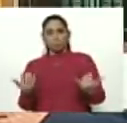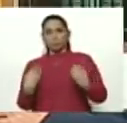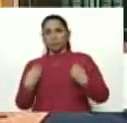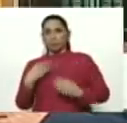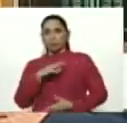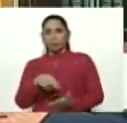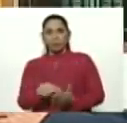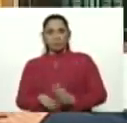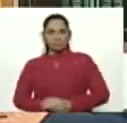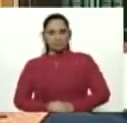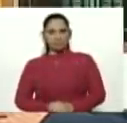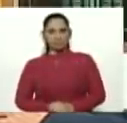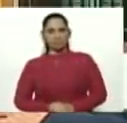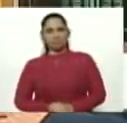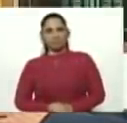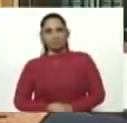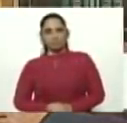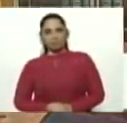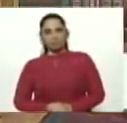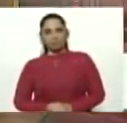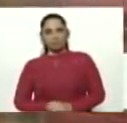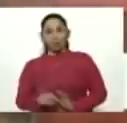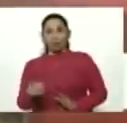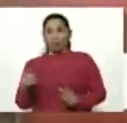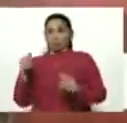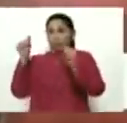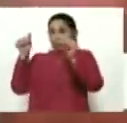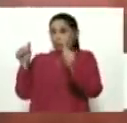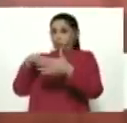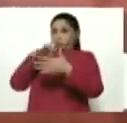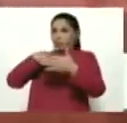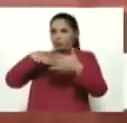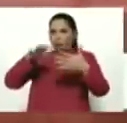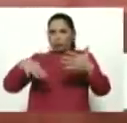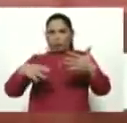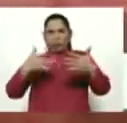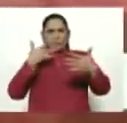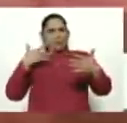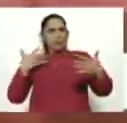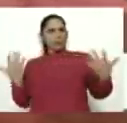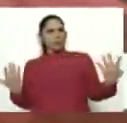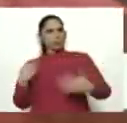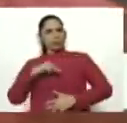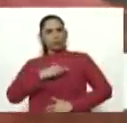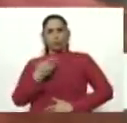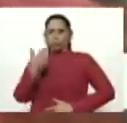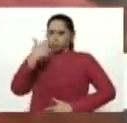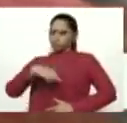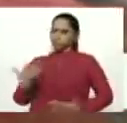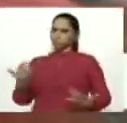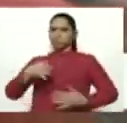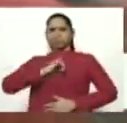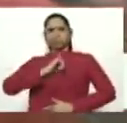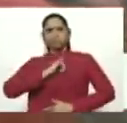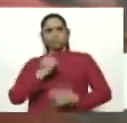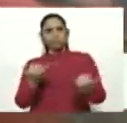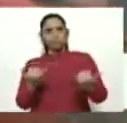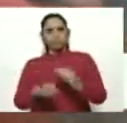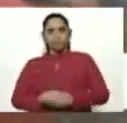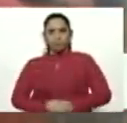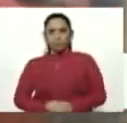nacional. Este lienzo refleja admirablemente lo que hemos sido, así como los que somos